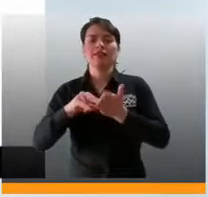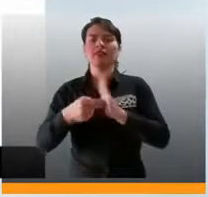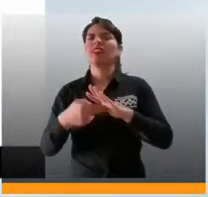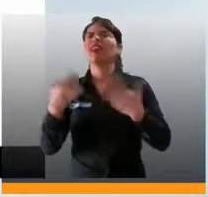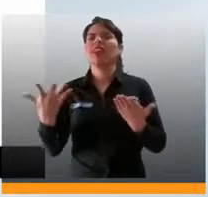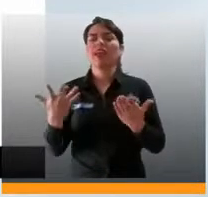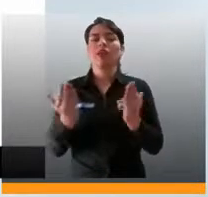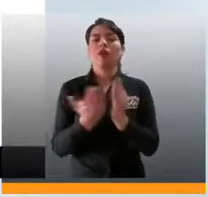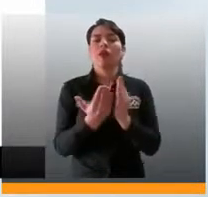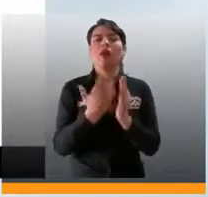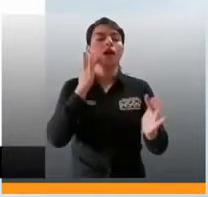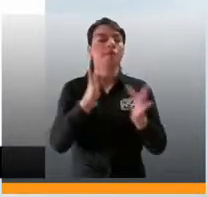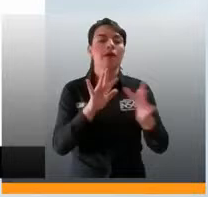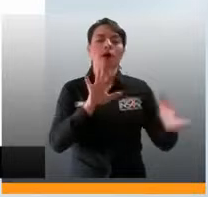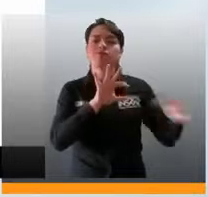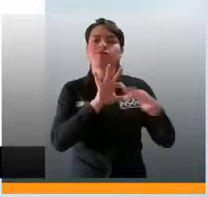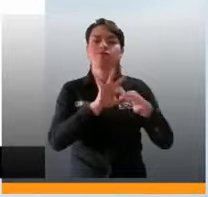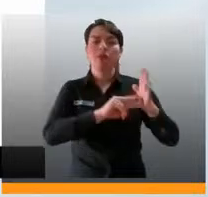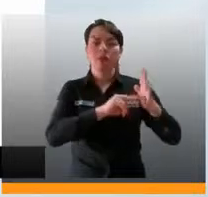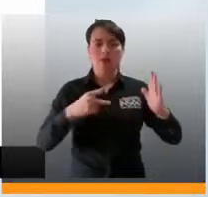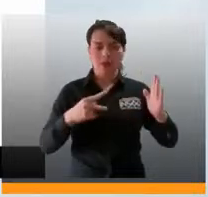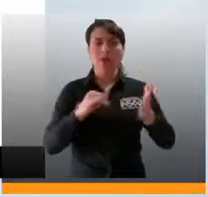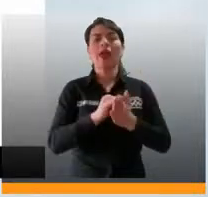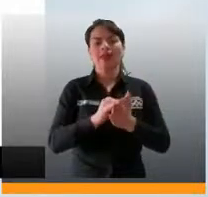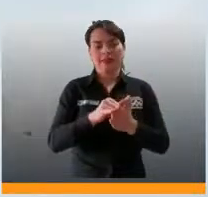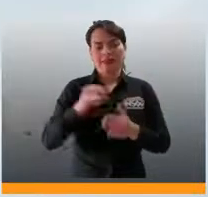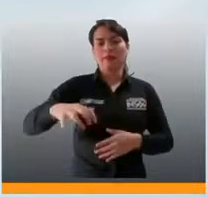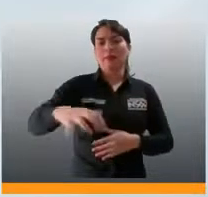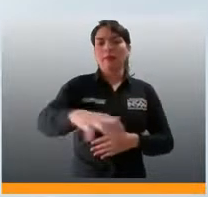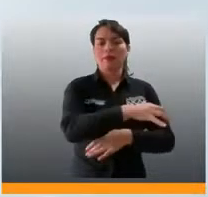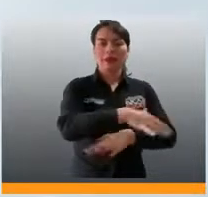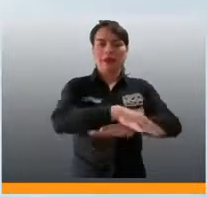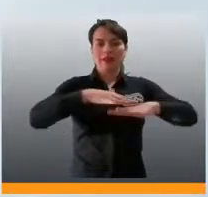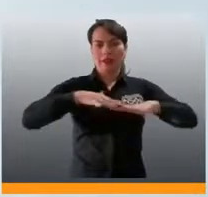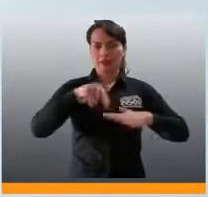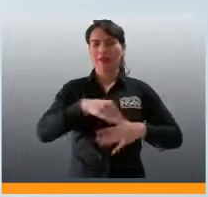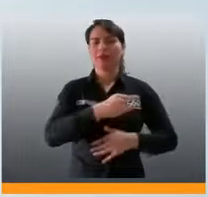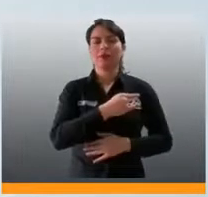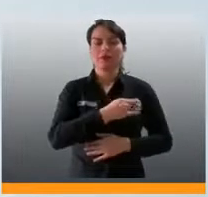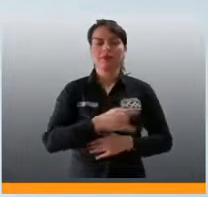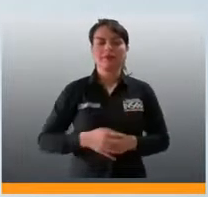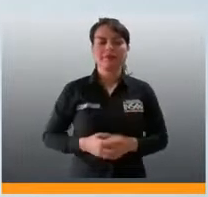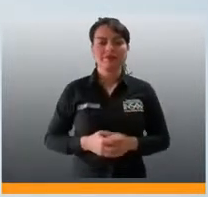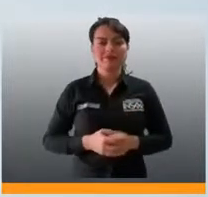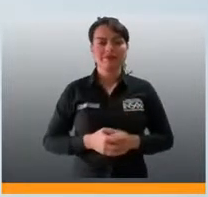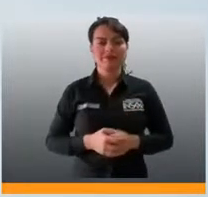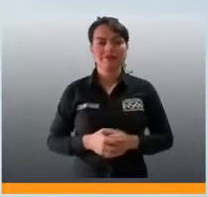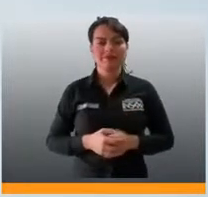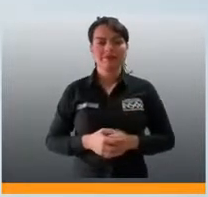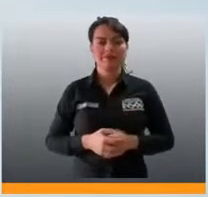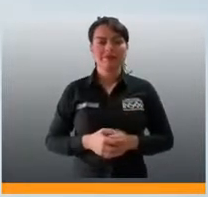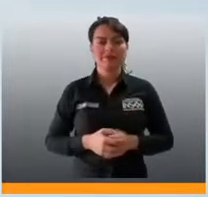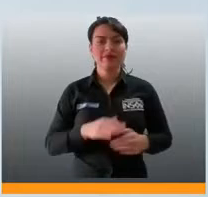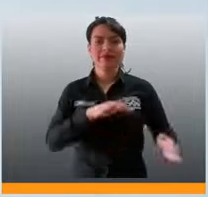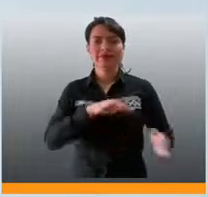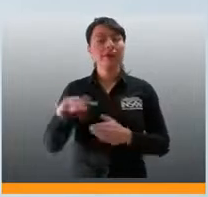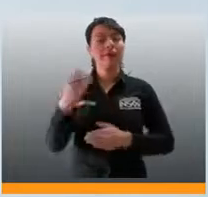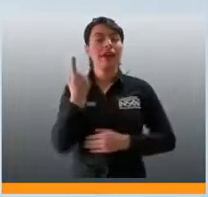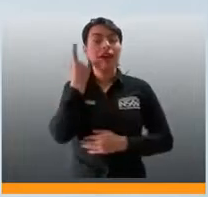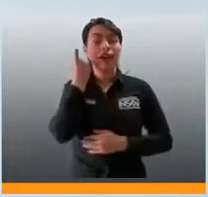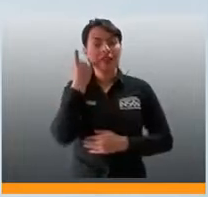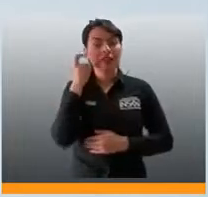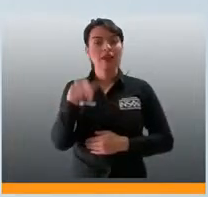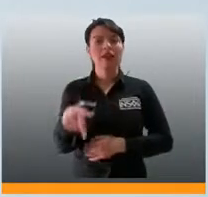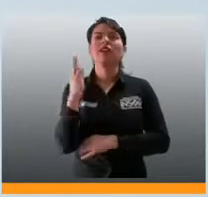universidades colombianas y una universidad española, ícono de la educación de calidad mediada por tecnologías digitales, los que conformamos esta red.